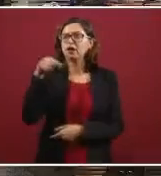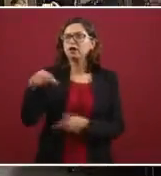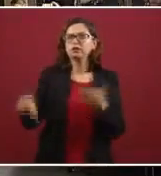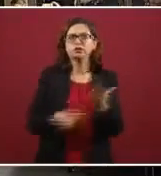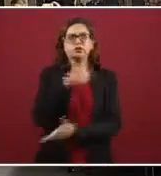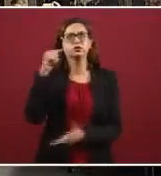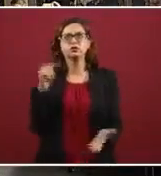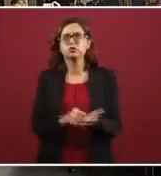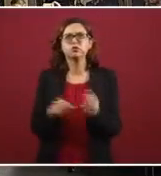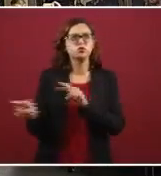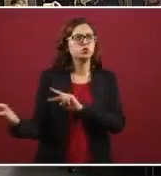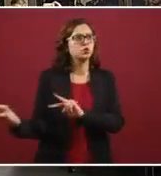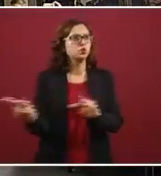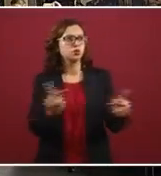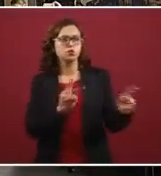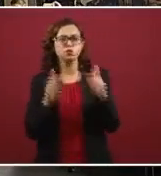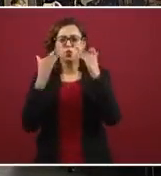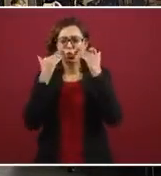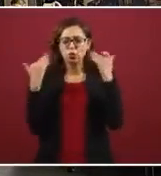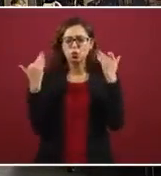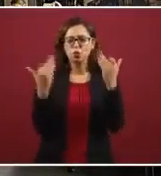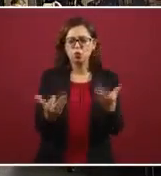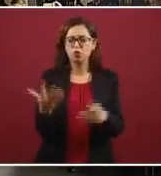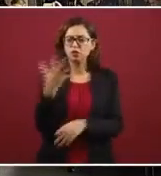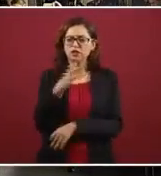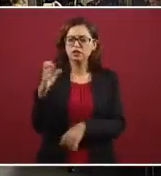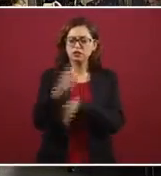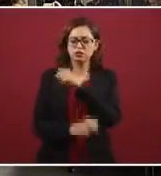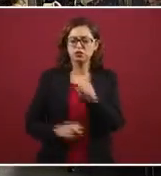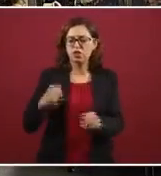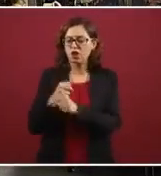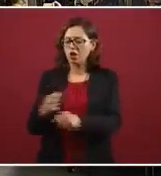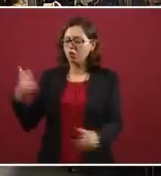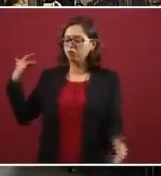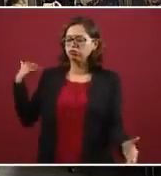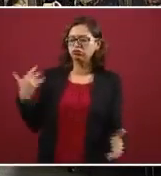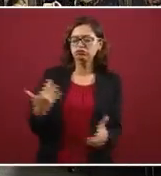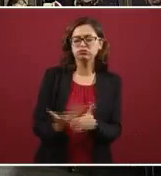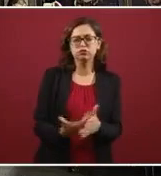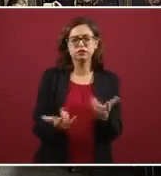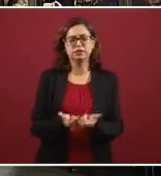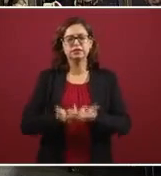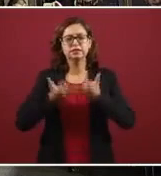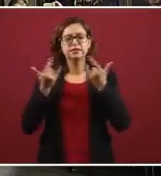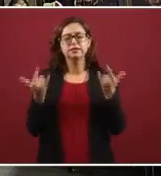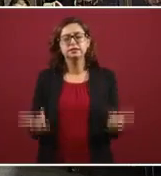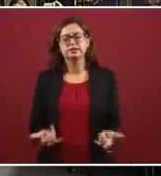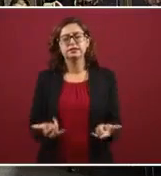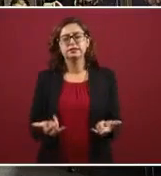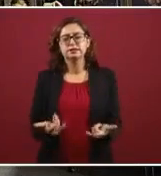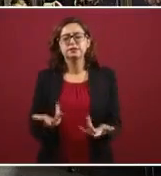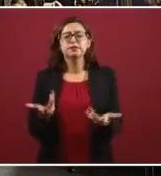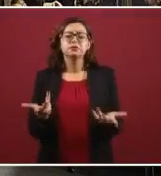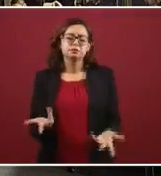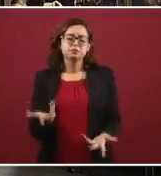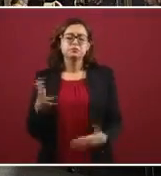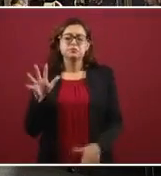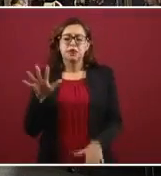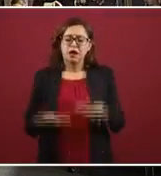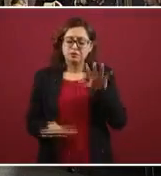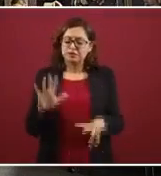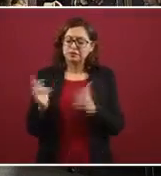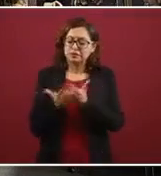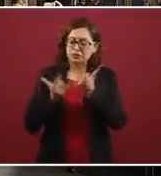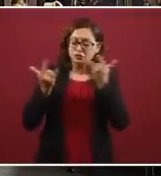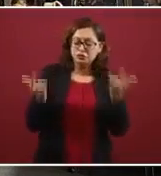monumentales han sido testigos de casi 500 años de trayecto a través de un, a veces luminoso, a